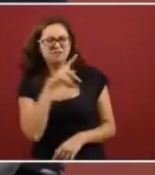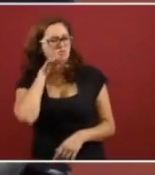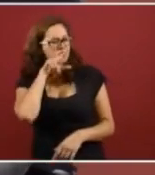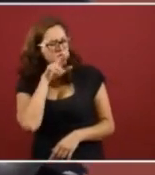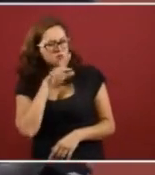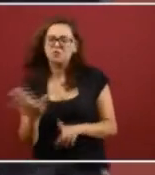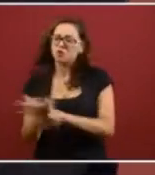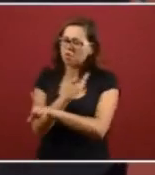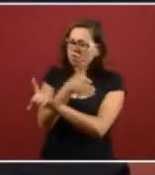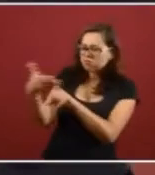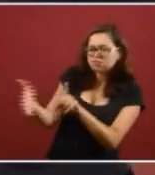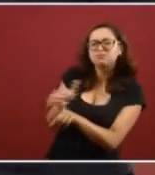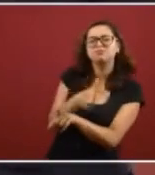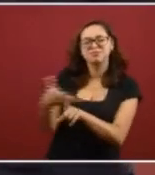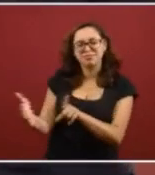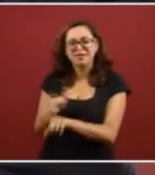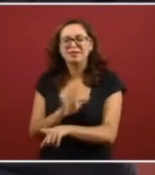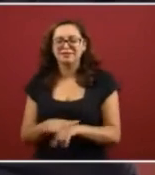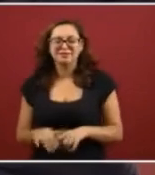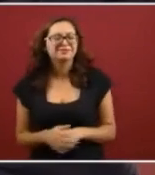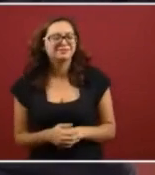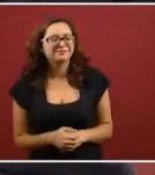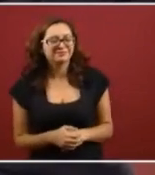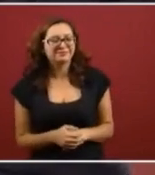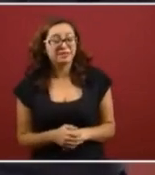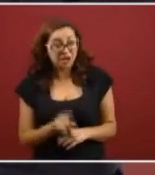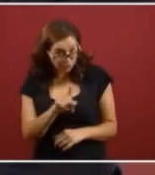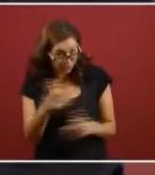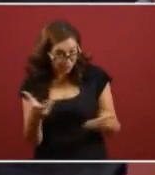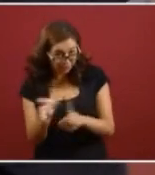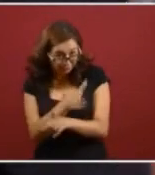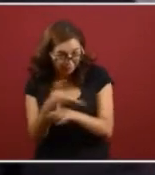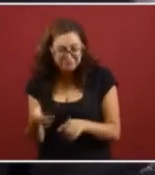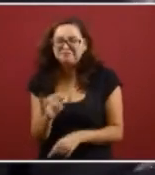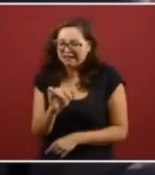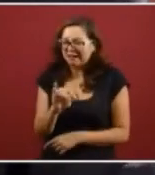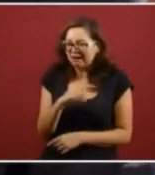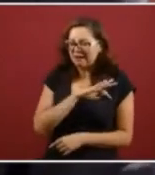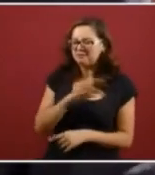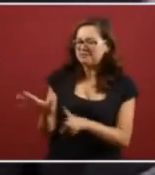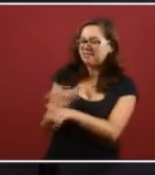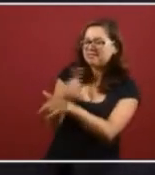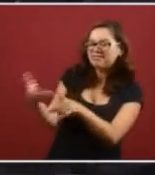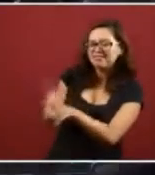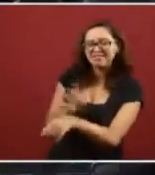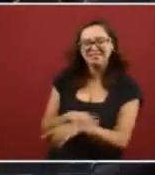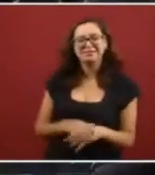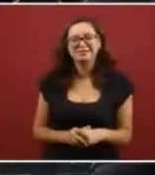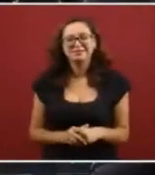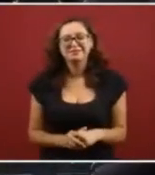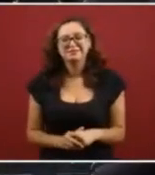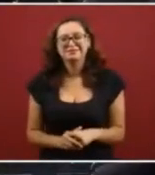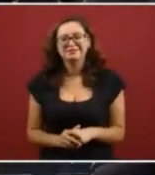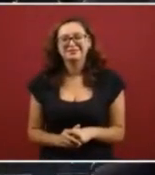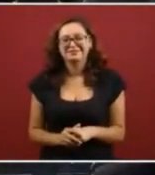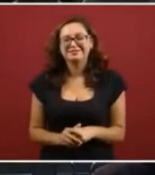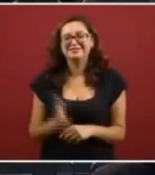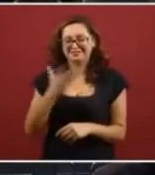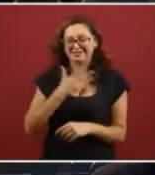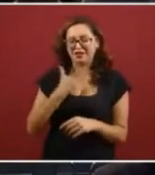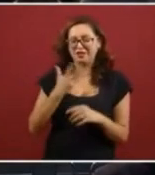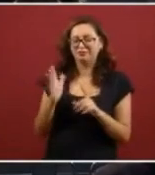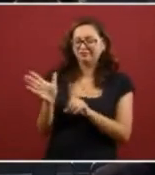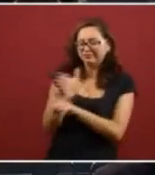Lo va a convencer. Sí. He says, no, I'll convince him. Sí, fíjese que, no, because tengo manera. I have my